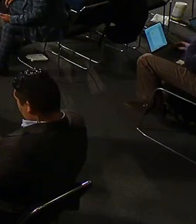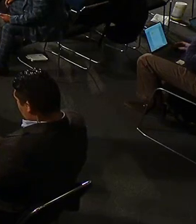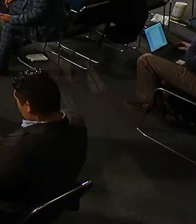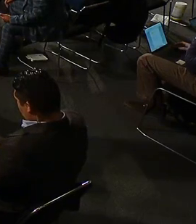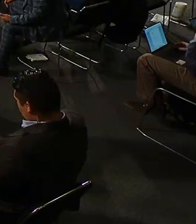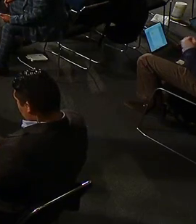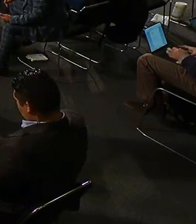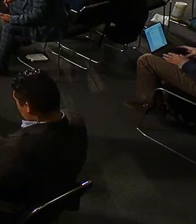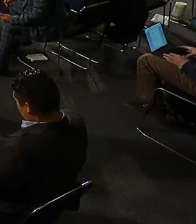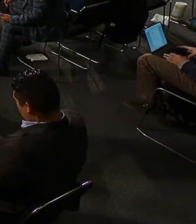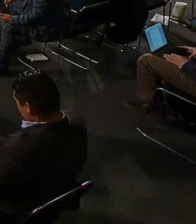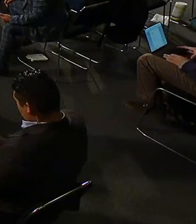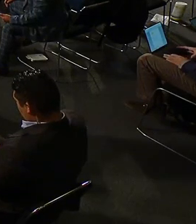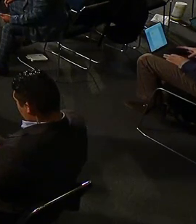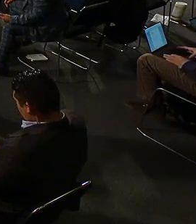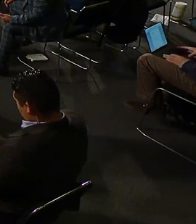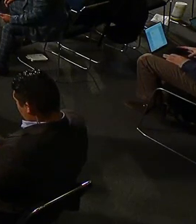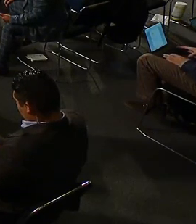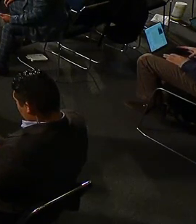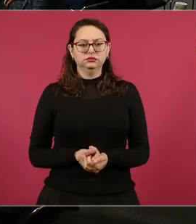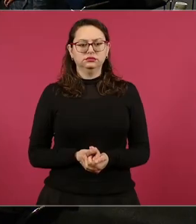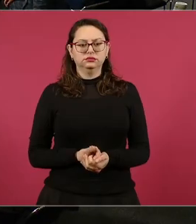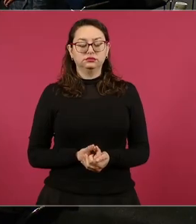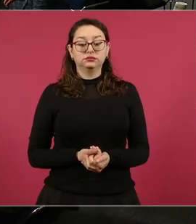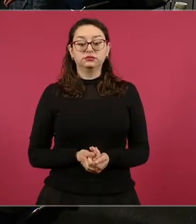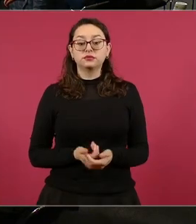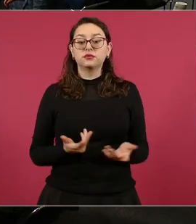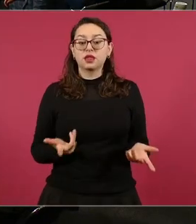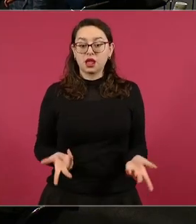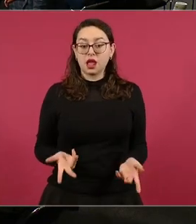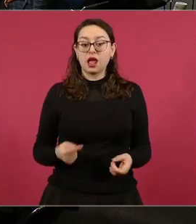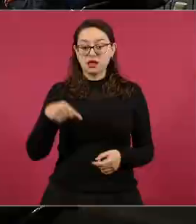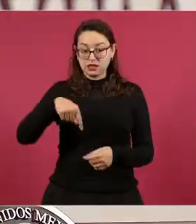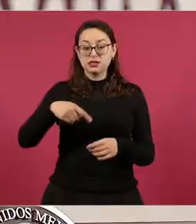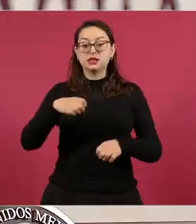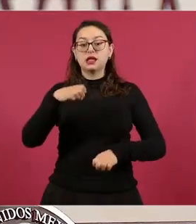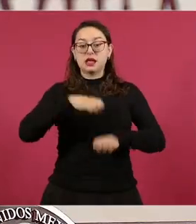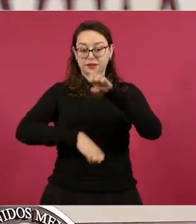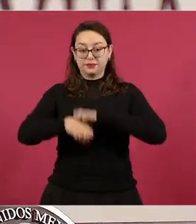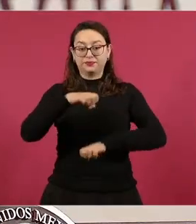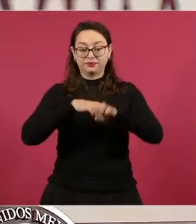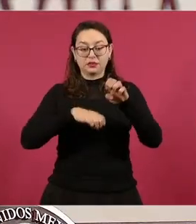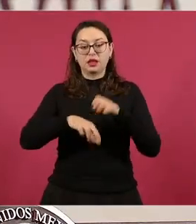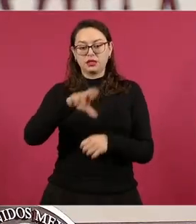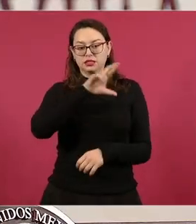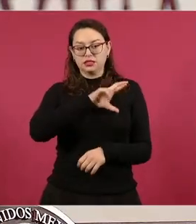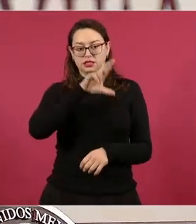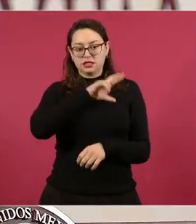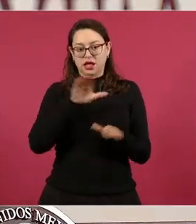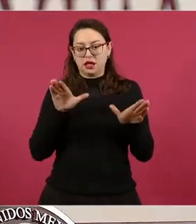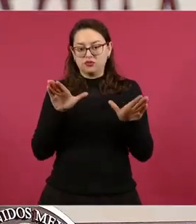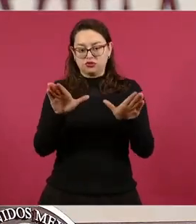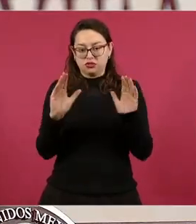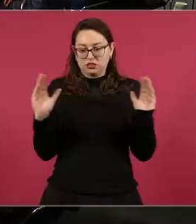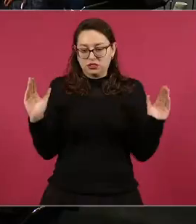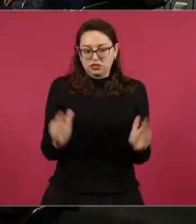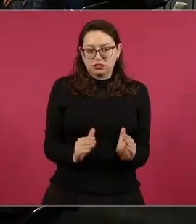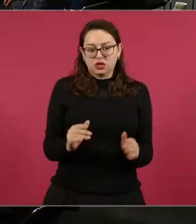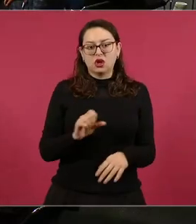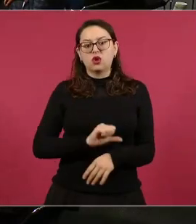le estamos haciendo el arrendamiento de los aviones pequeños, pero la americana no me acuerdo cómo no